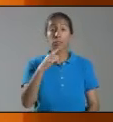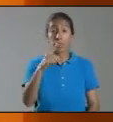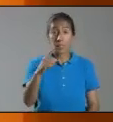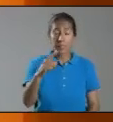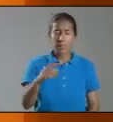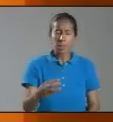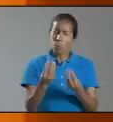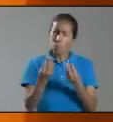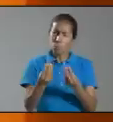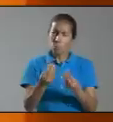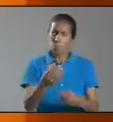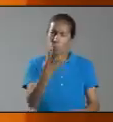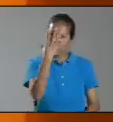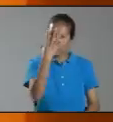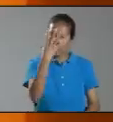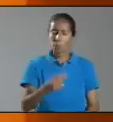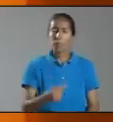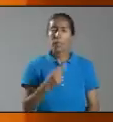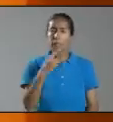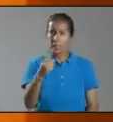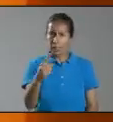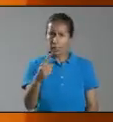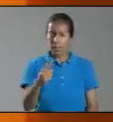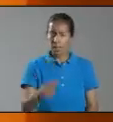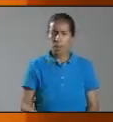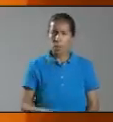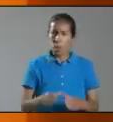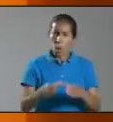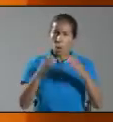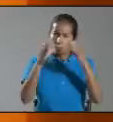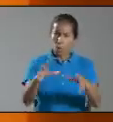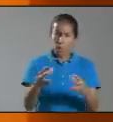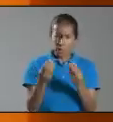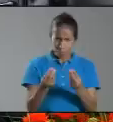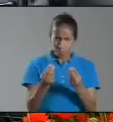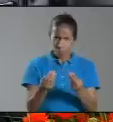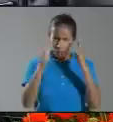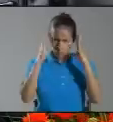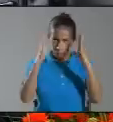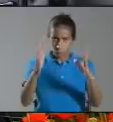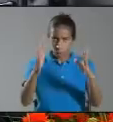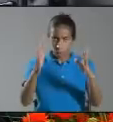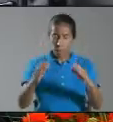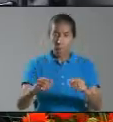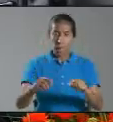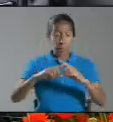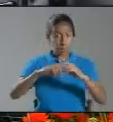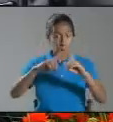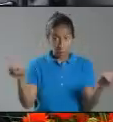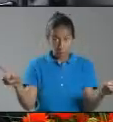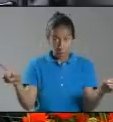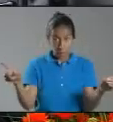dice uno, dice: pónganle mucha atención a los que causan división.